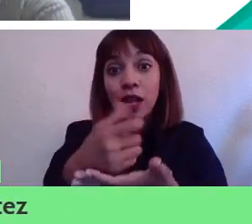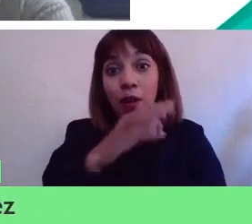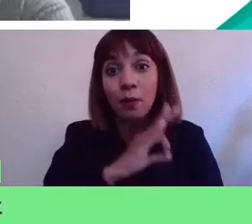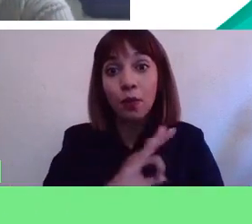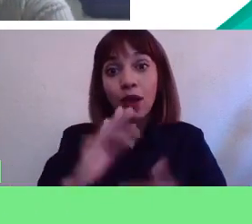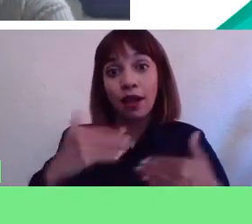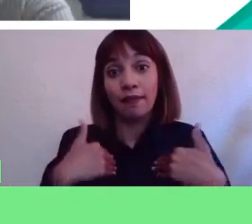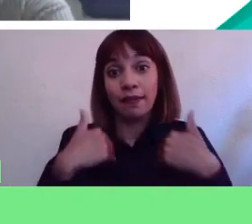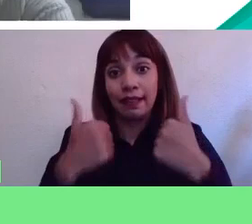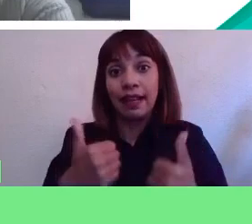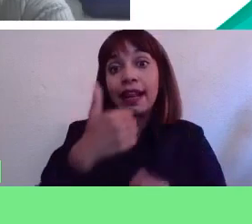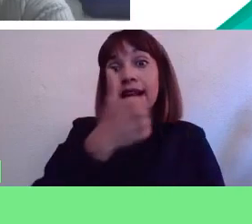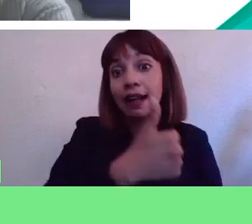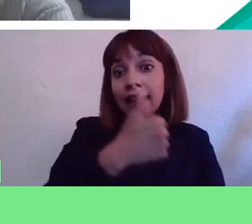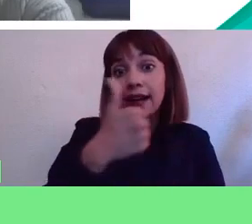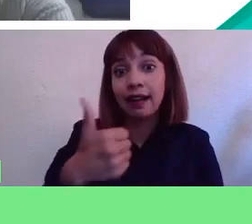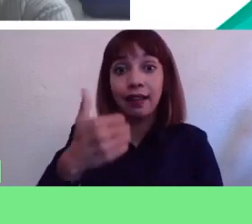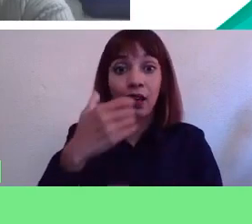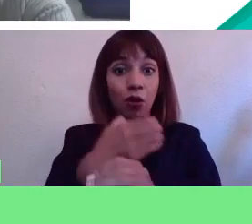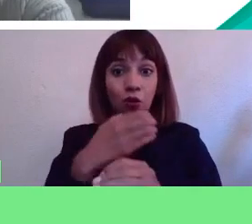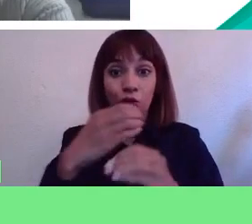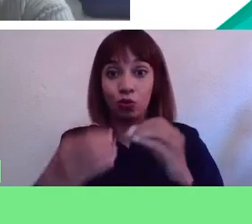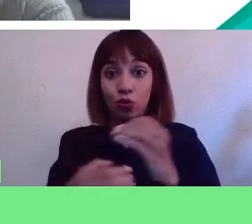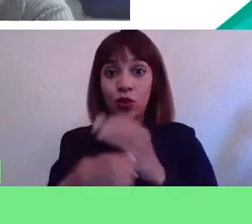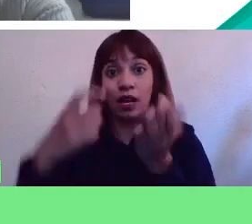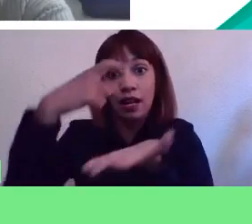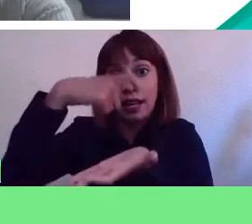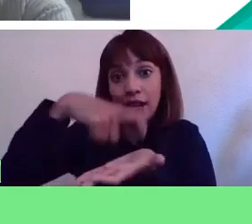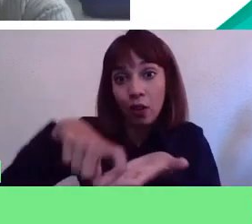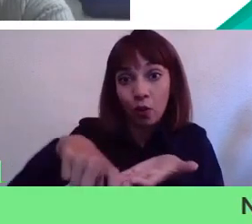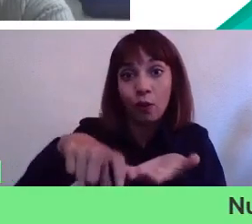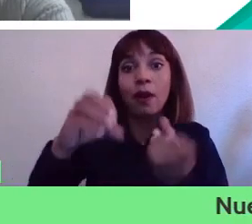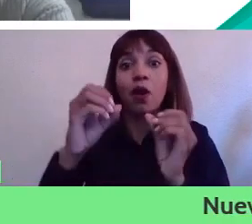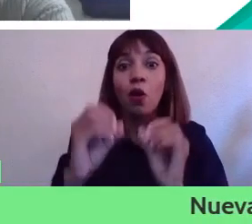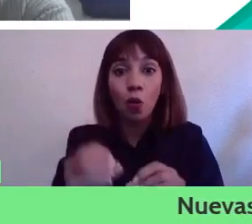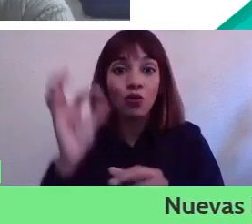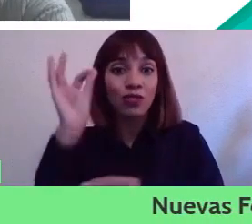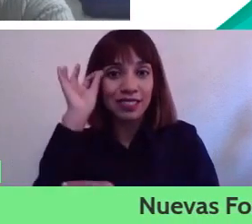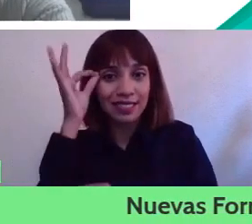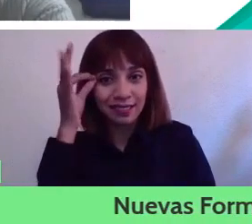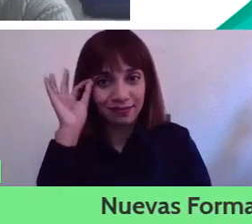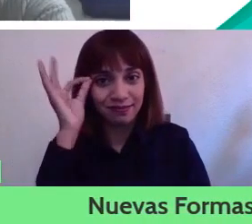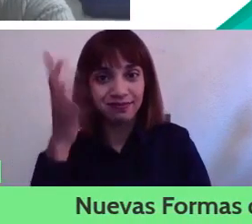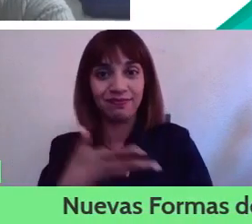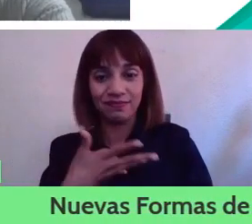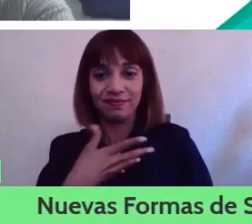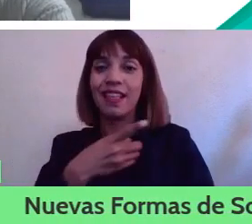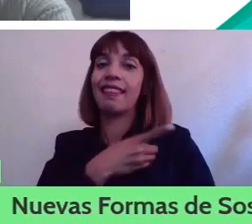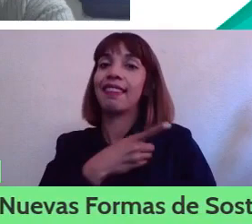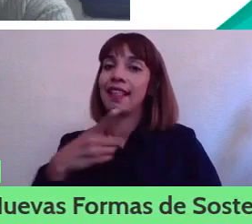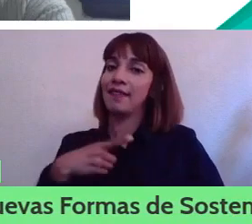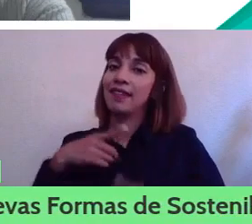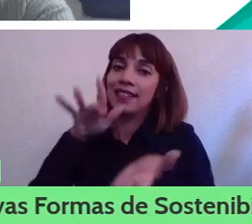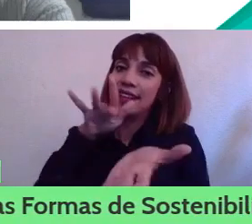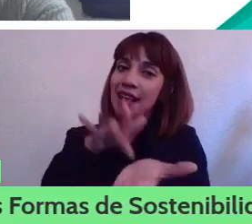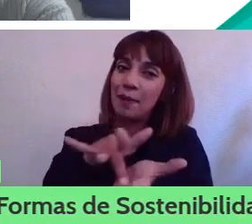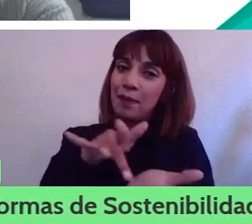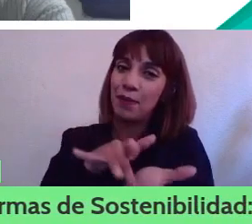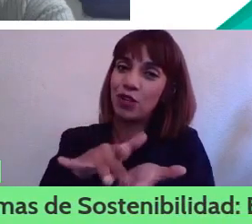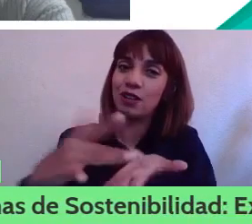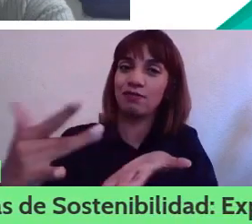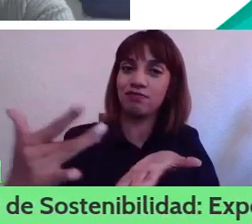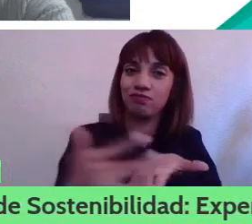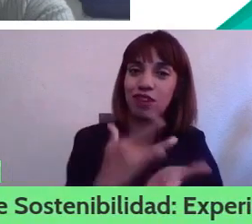que consumen o cada servicio que toman deben tener algún tipo de impacto más allá del económico, porque